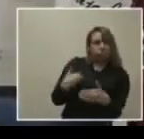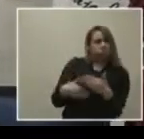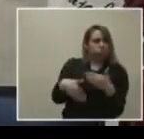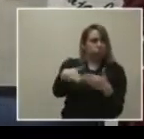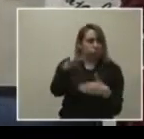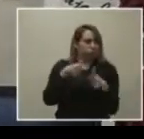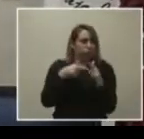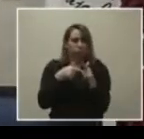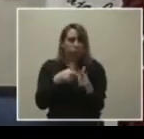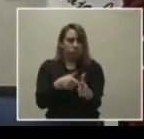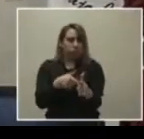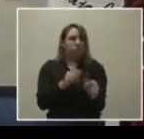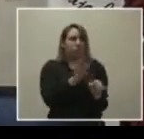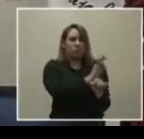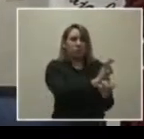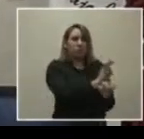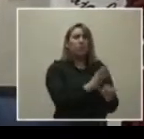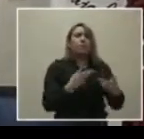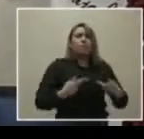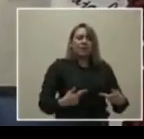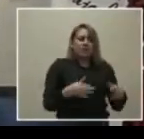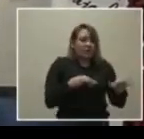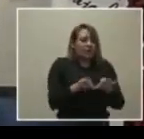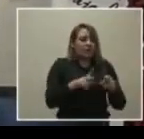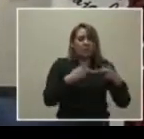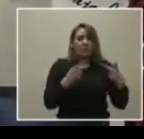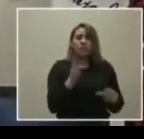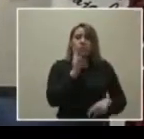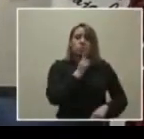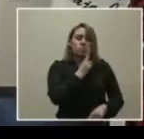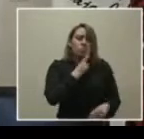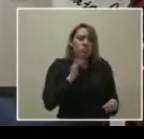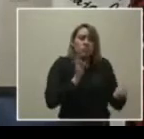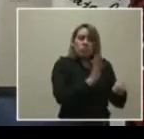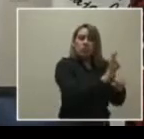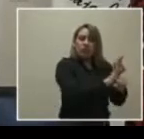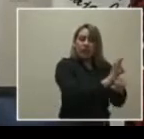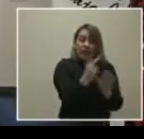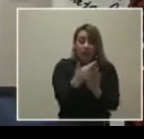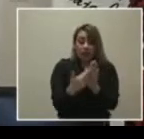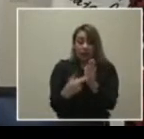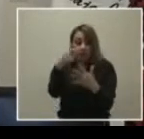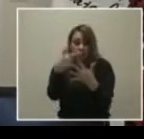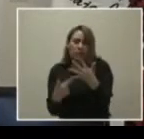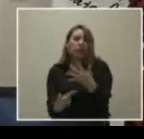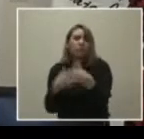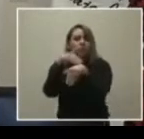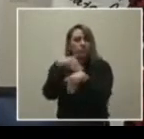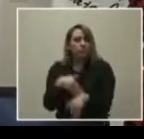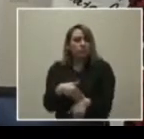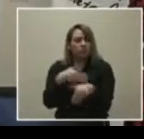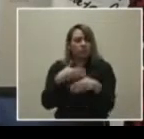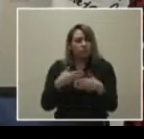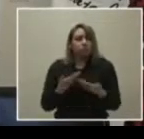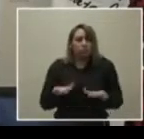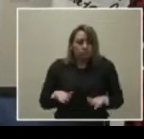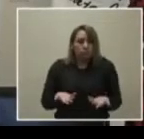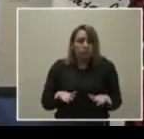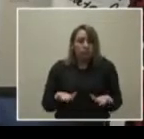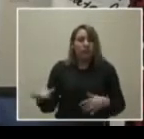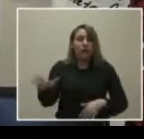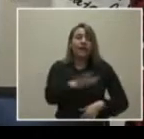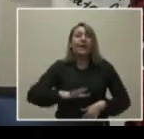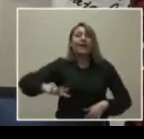respuesta. De hecho, las medidas se estaban realizando y las áreas